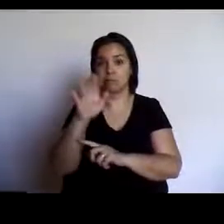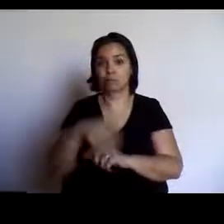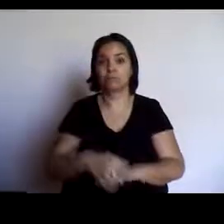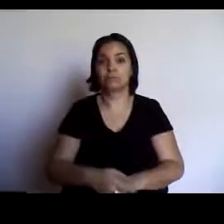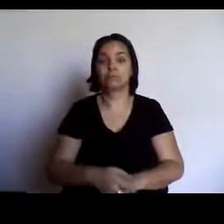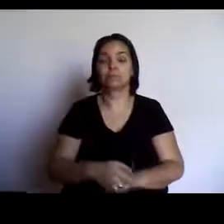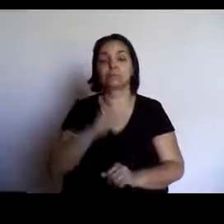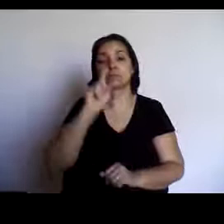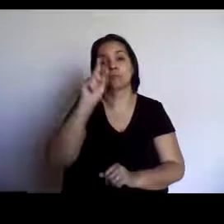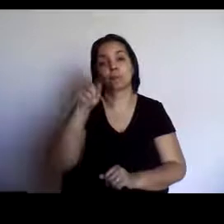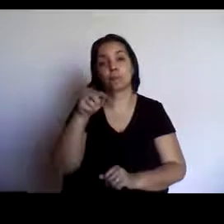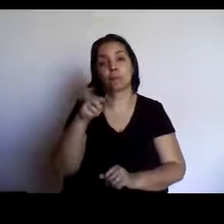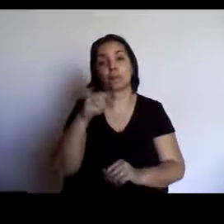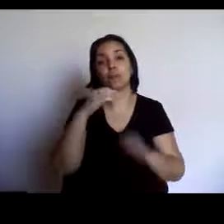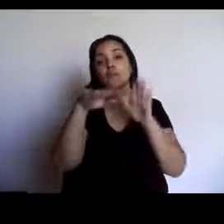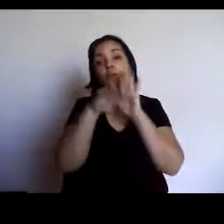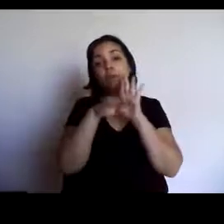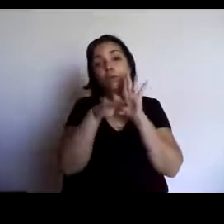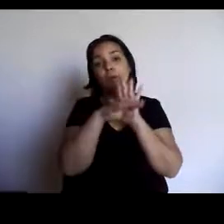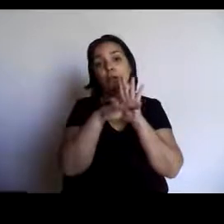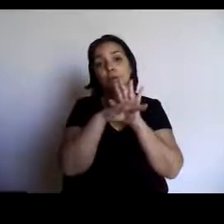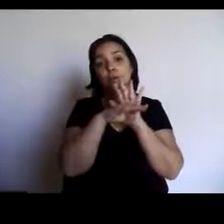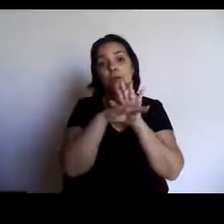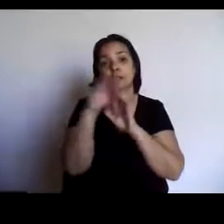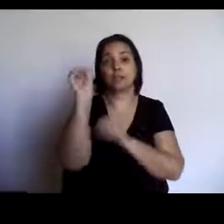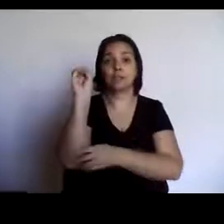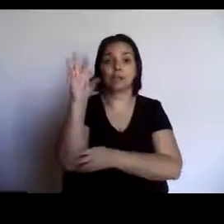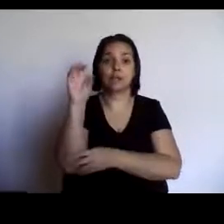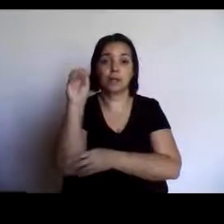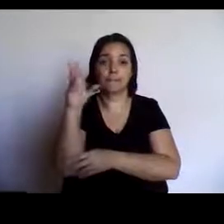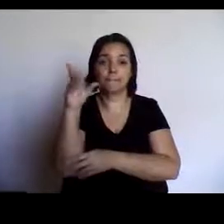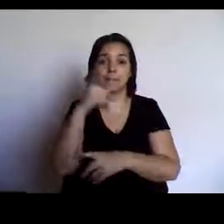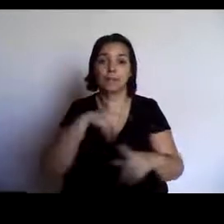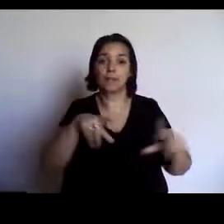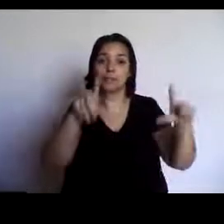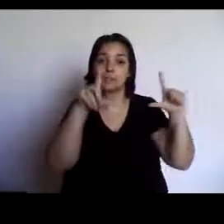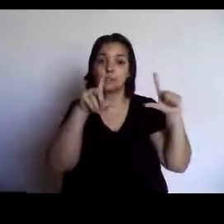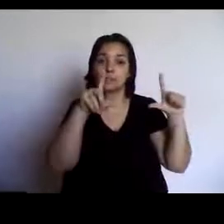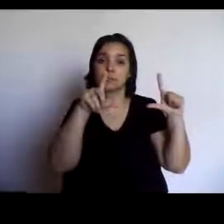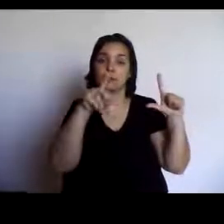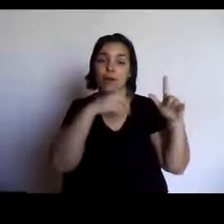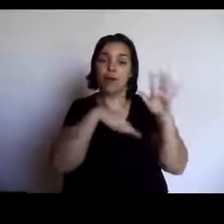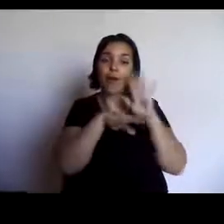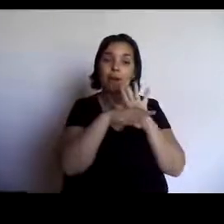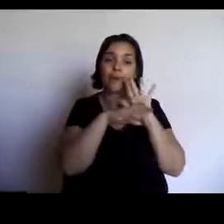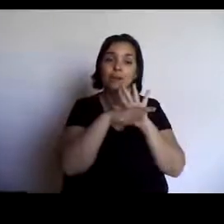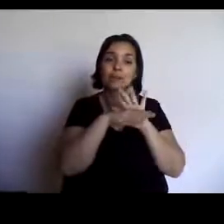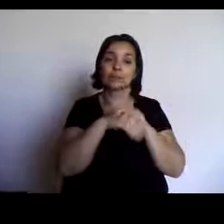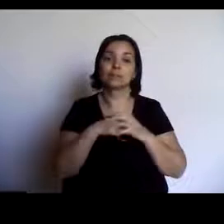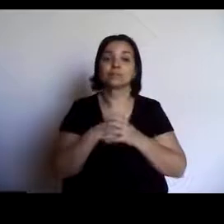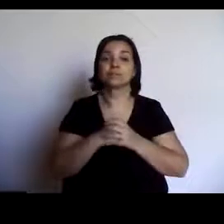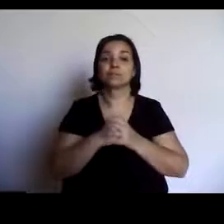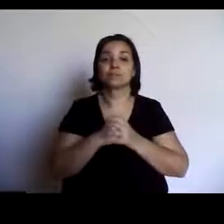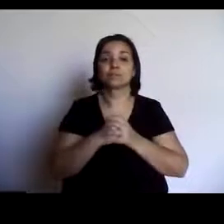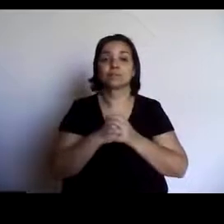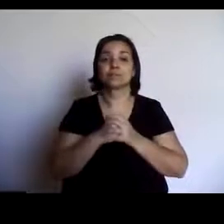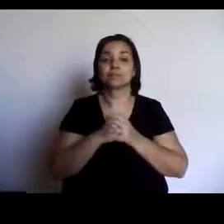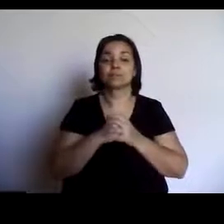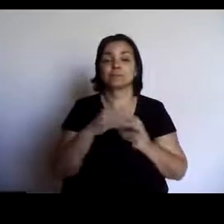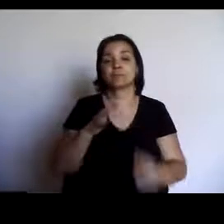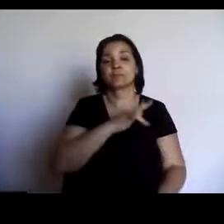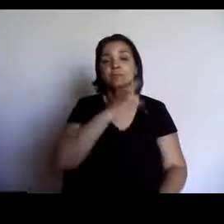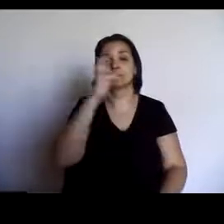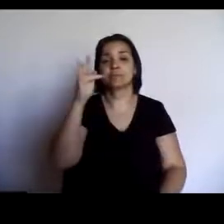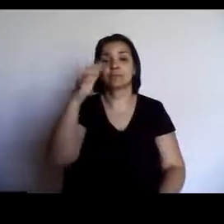Seguimos con la intervención de panelistas. A continuación vamos a dar paso a